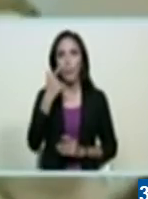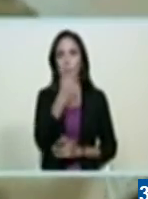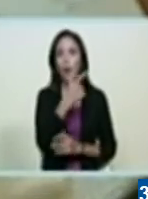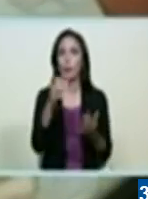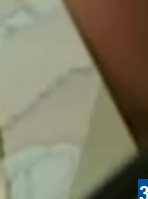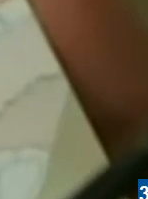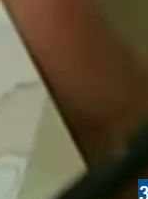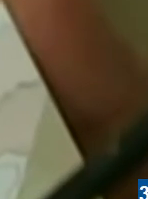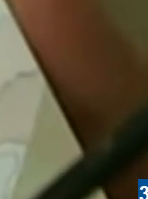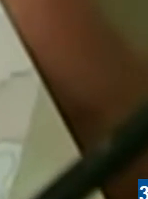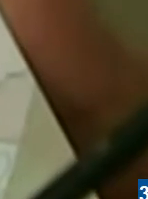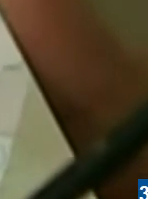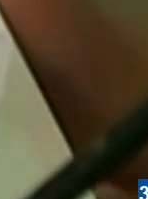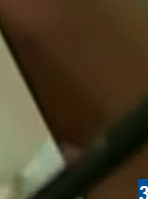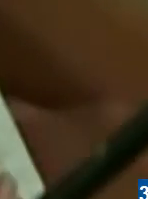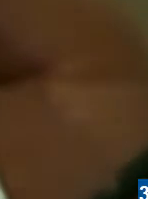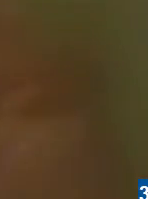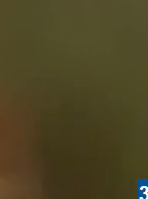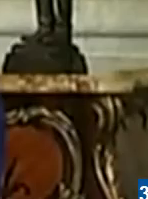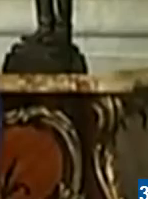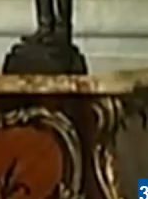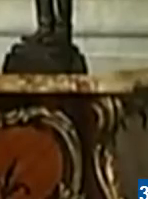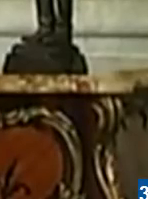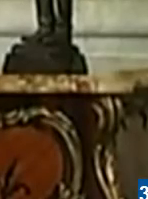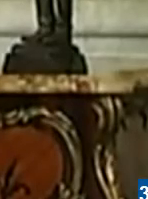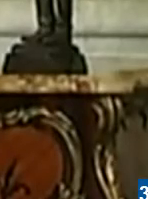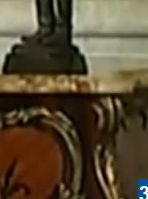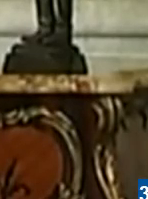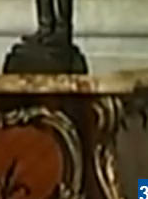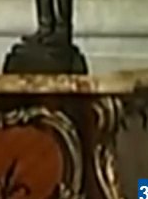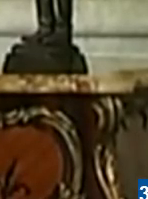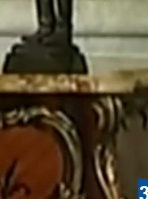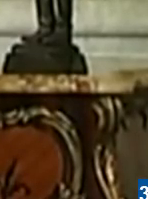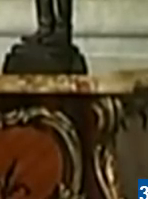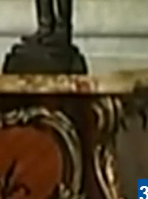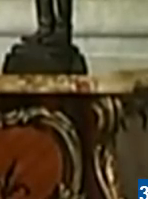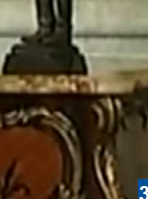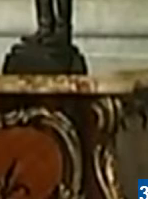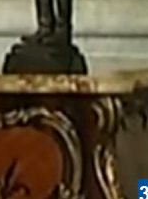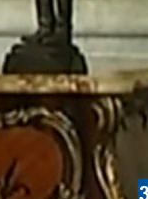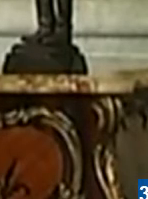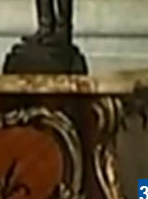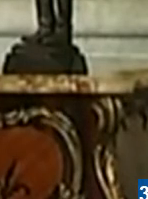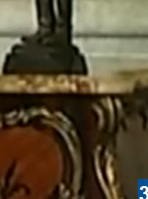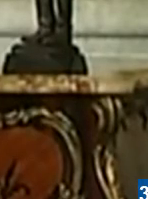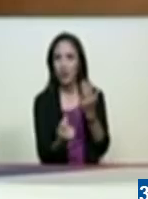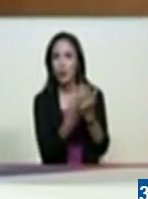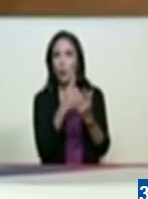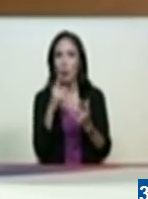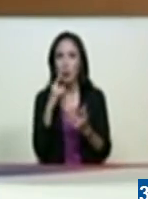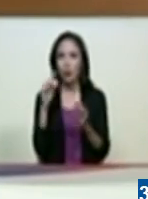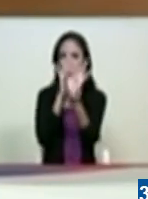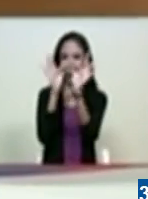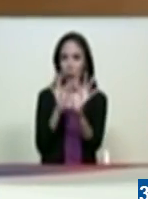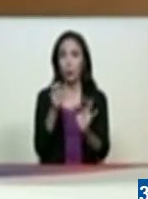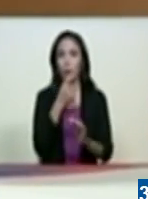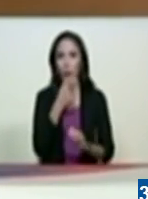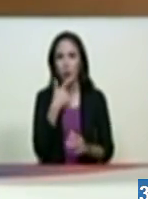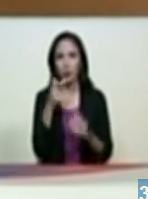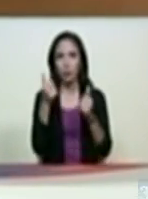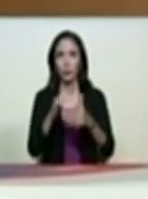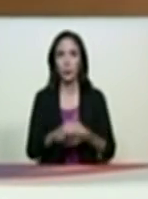incluidas carne cuyo abastecimiento es irregular en todo el país mientras los productores aseguran estar produciendo a pérdida pues la crisis